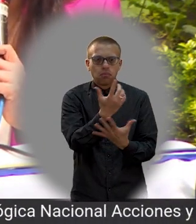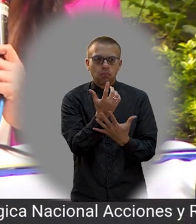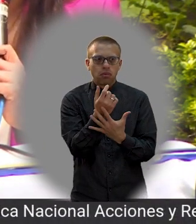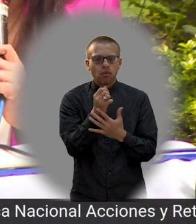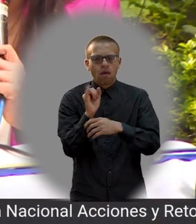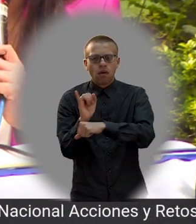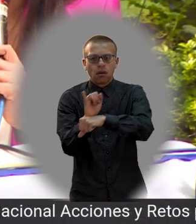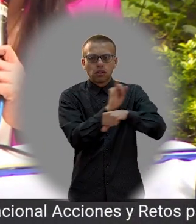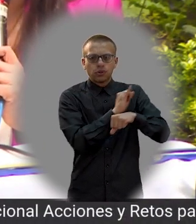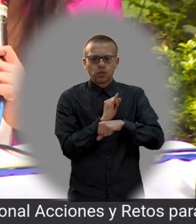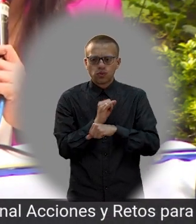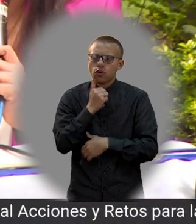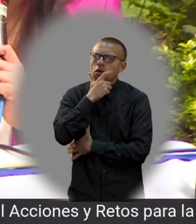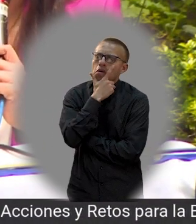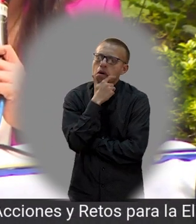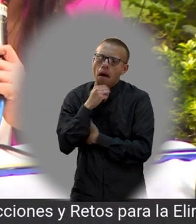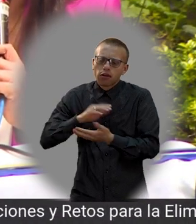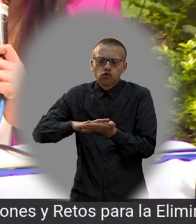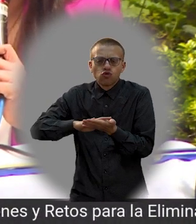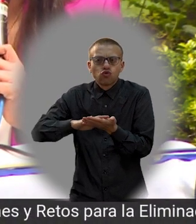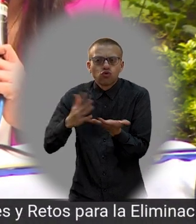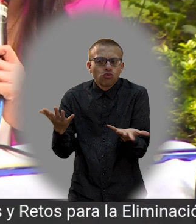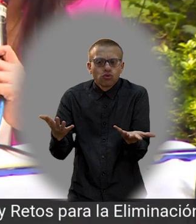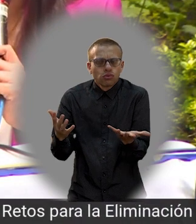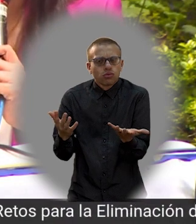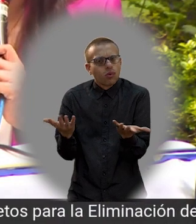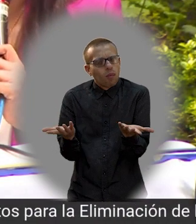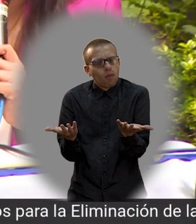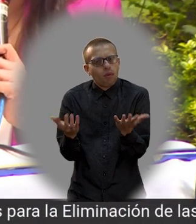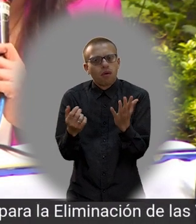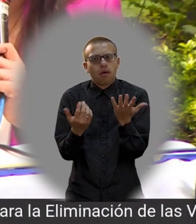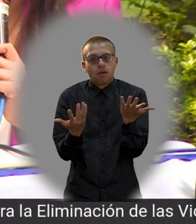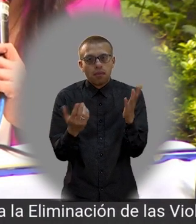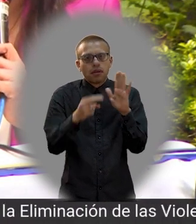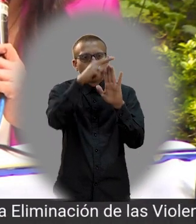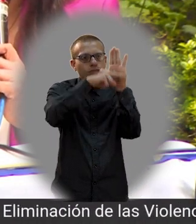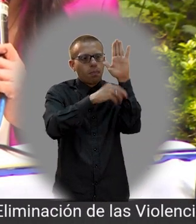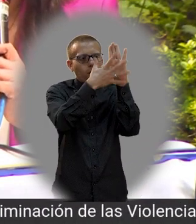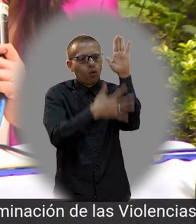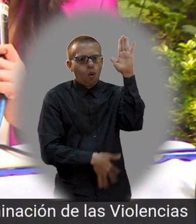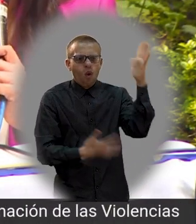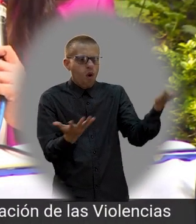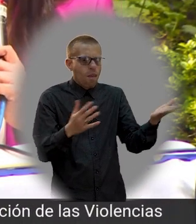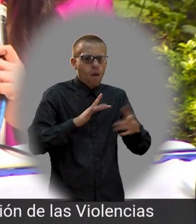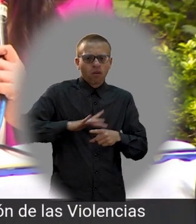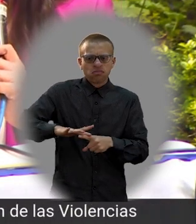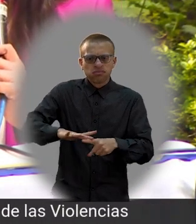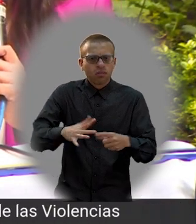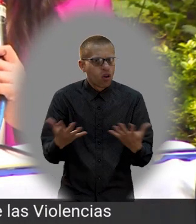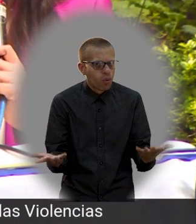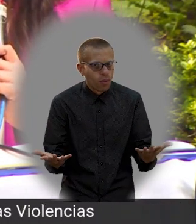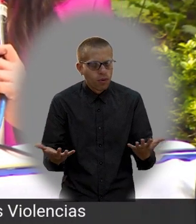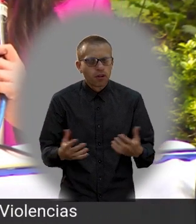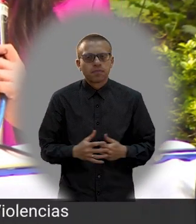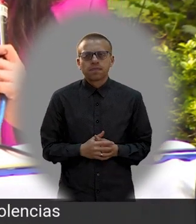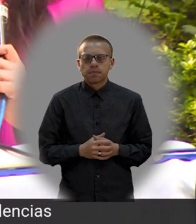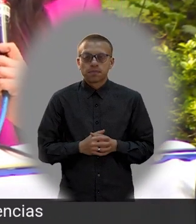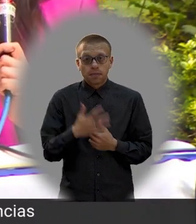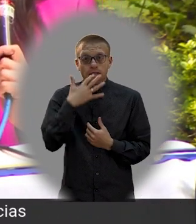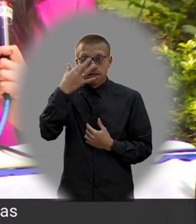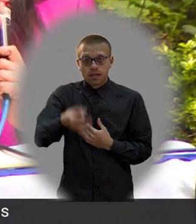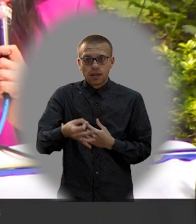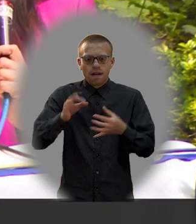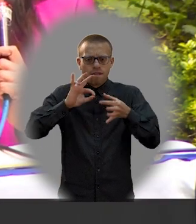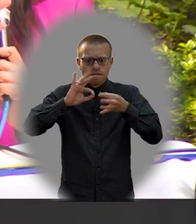violencias y la forma como los protocolos se ponen en juego para responder a esas violencias. Pero una de las frases con las que quiero empezar